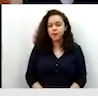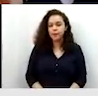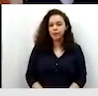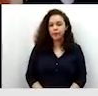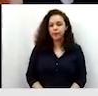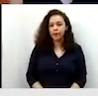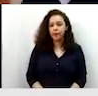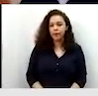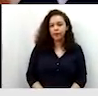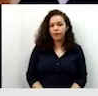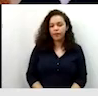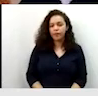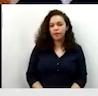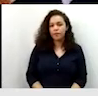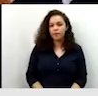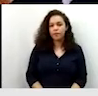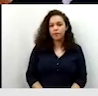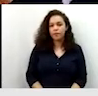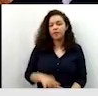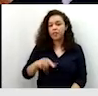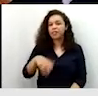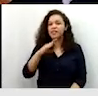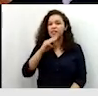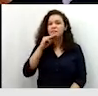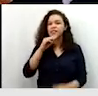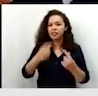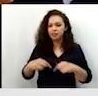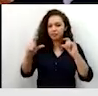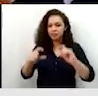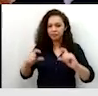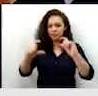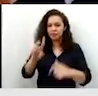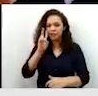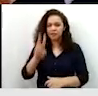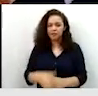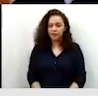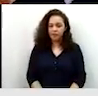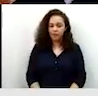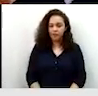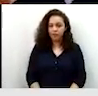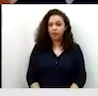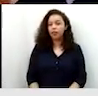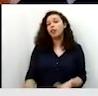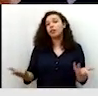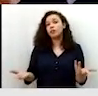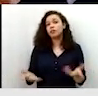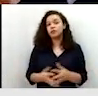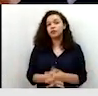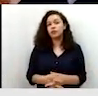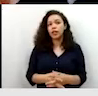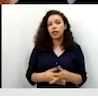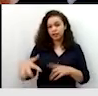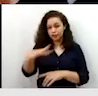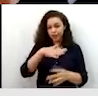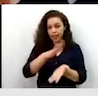Sí, es que me salen mensajitos. Bueno, pues como tal, dentro del saneamiento